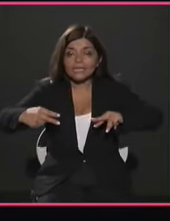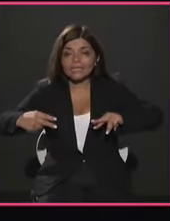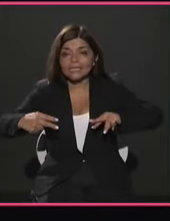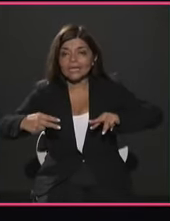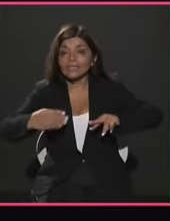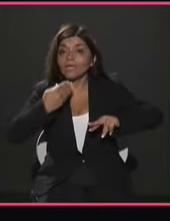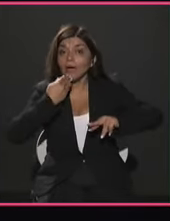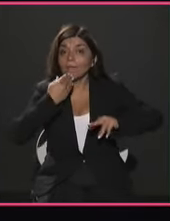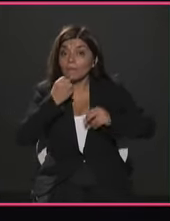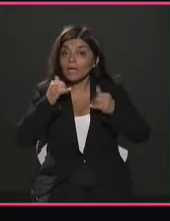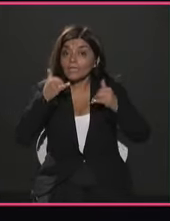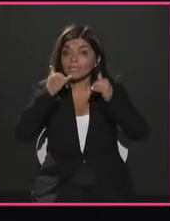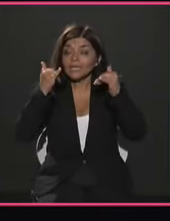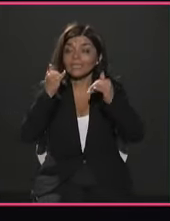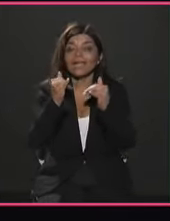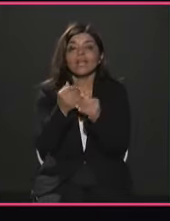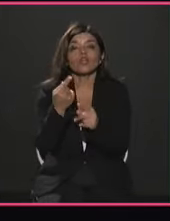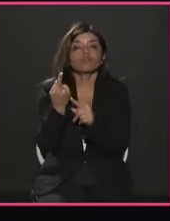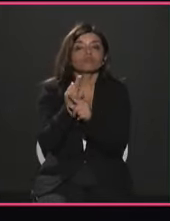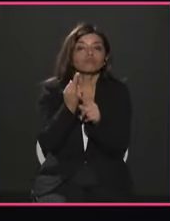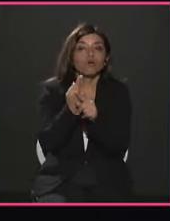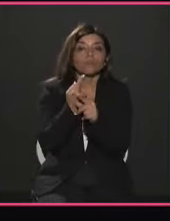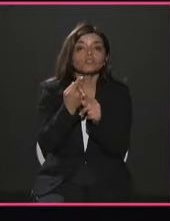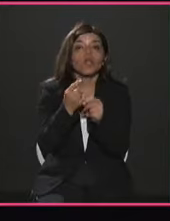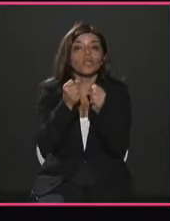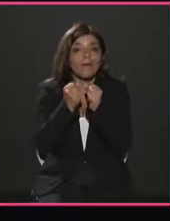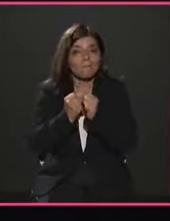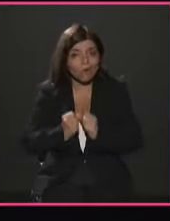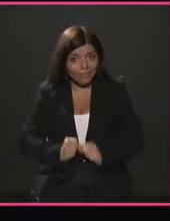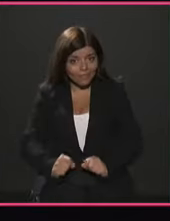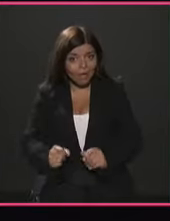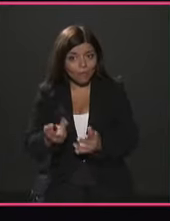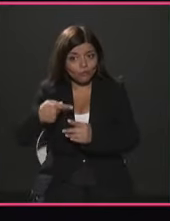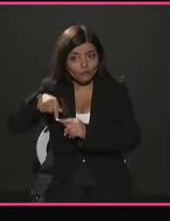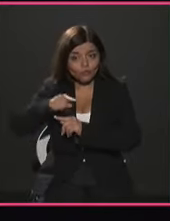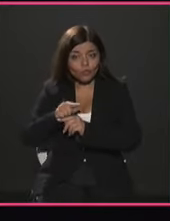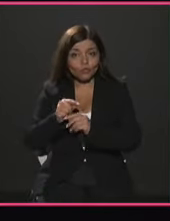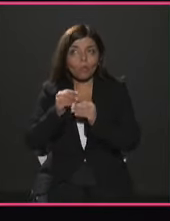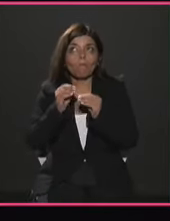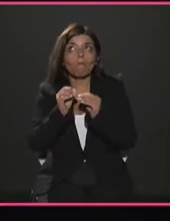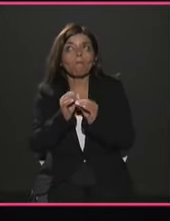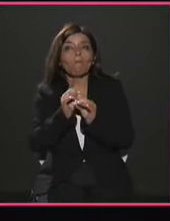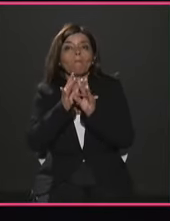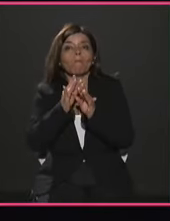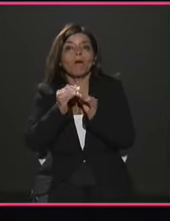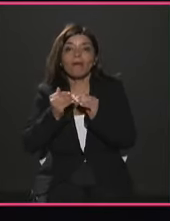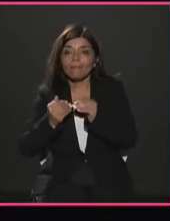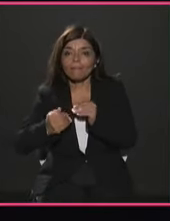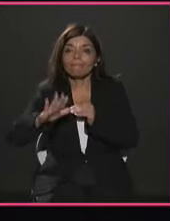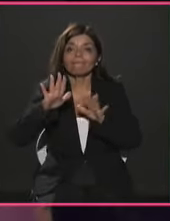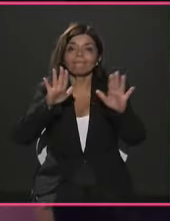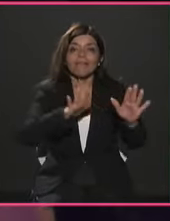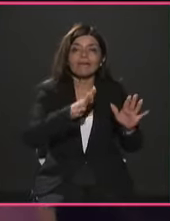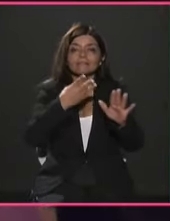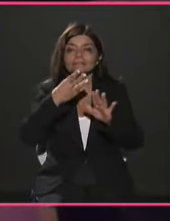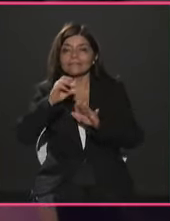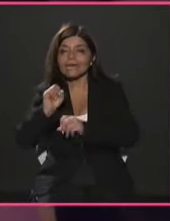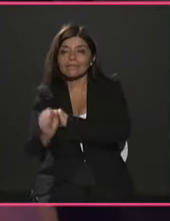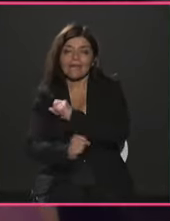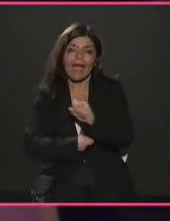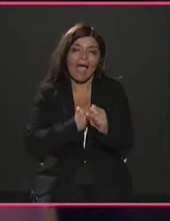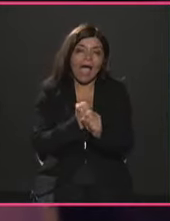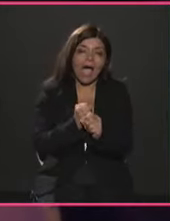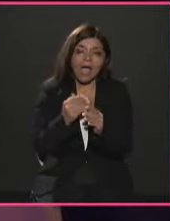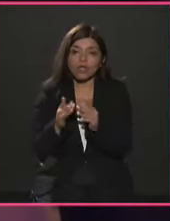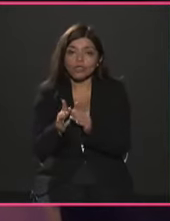entretenido también hablar un poco sobre lo que podemos esperar que V a ocurrir dentro de los próximos 10 a 30 años y qué es lo que